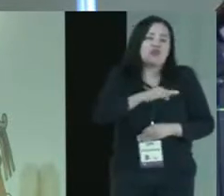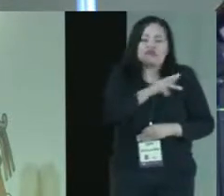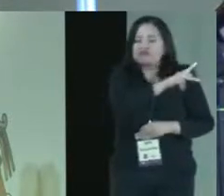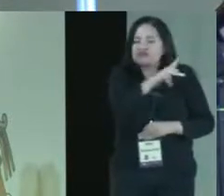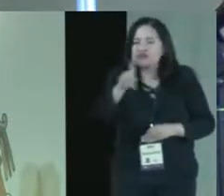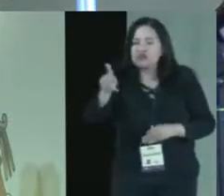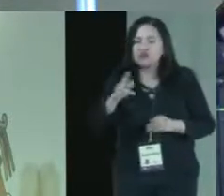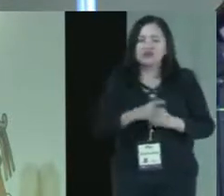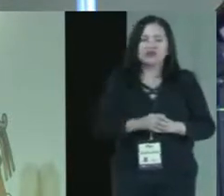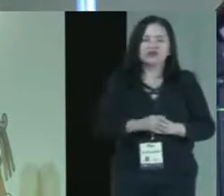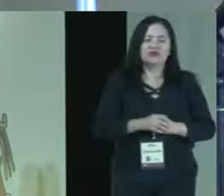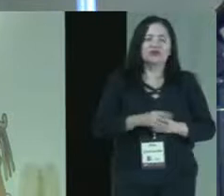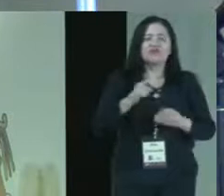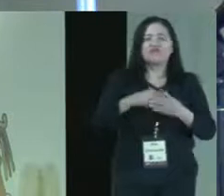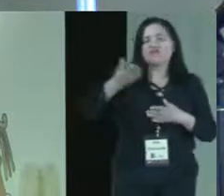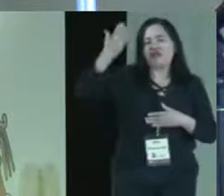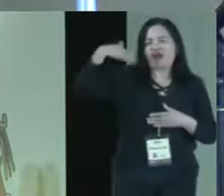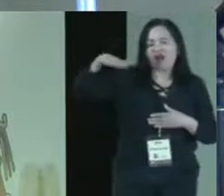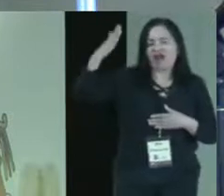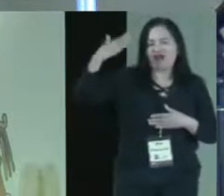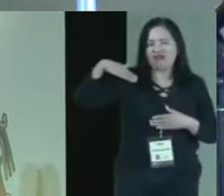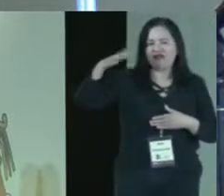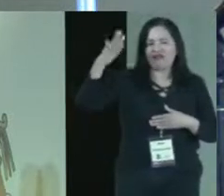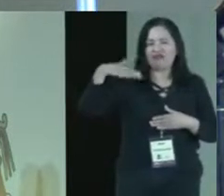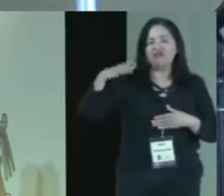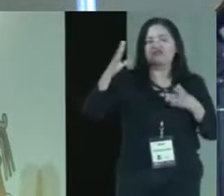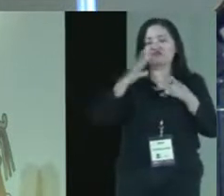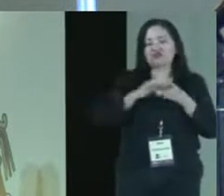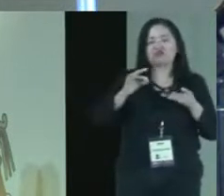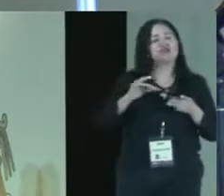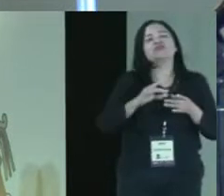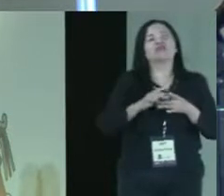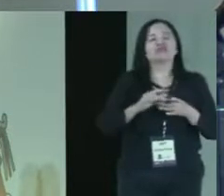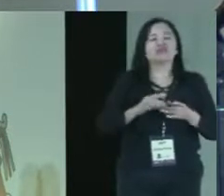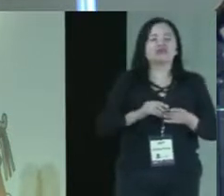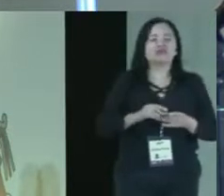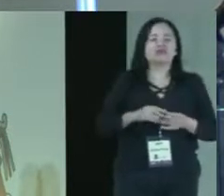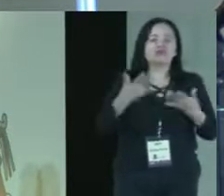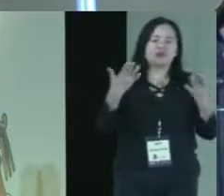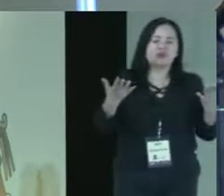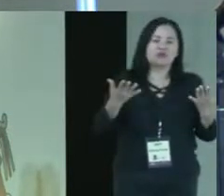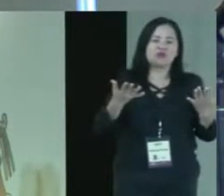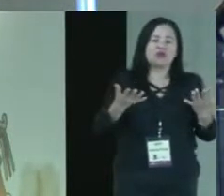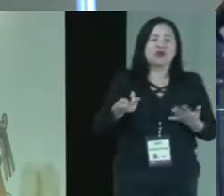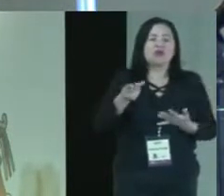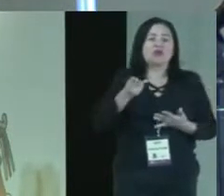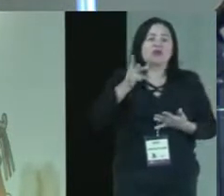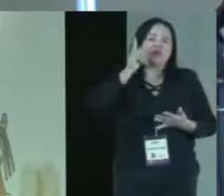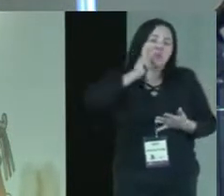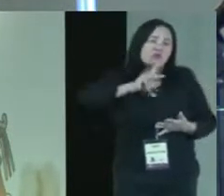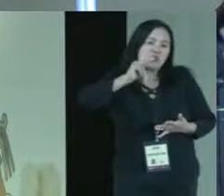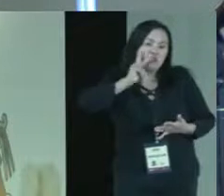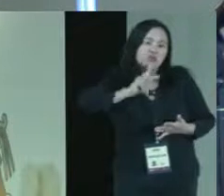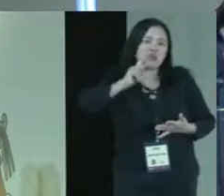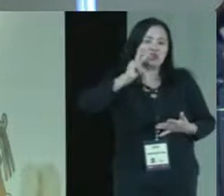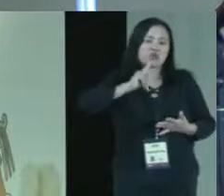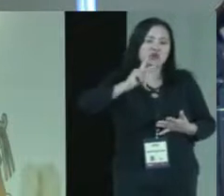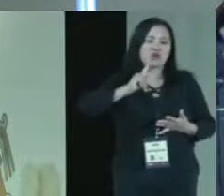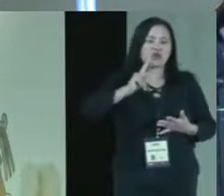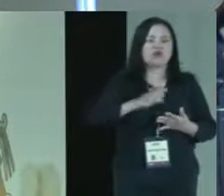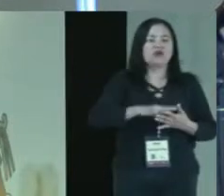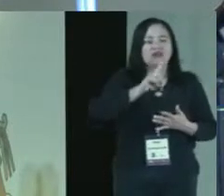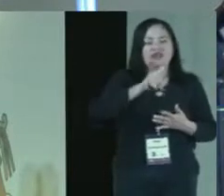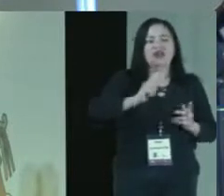y ancestralmente se cedió a quien, pasando por pruebas y ritos de iniciación, demostraba ser capaz de